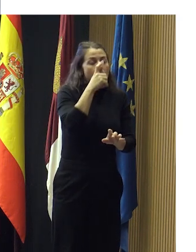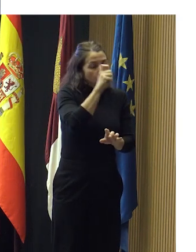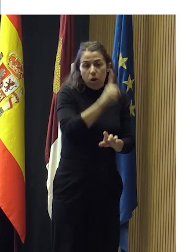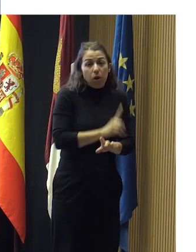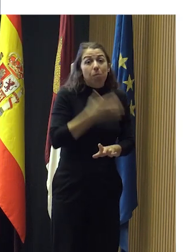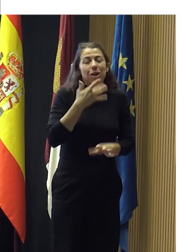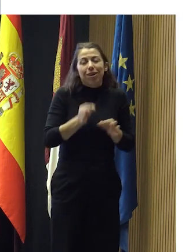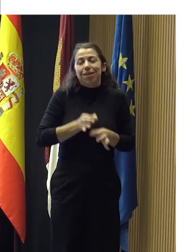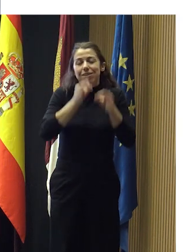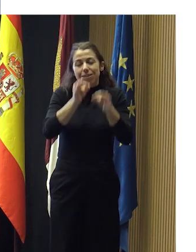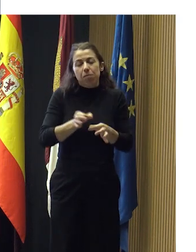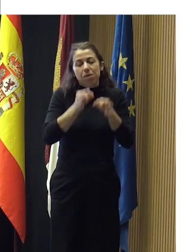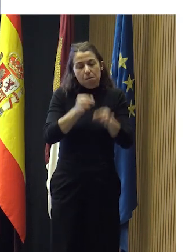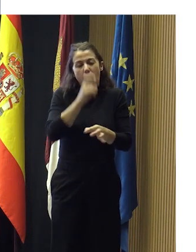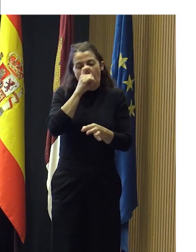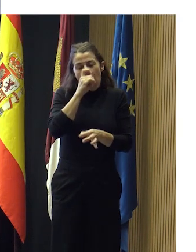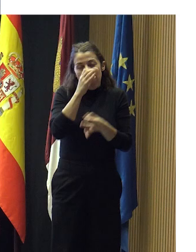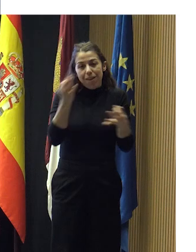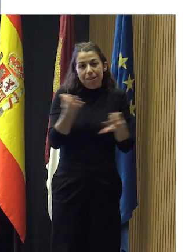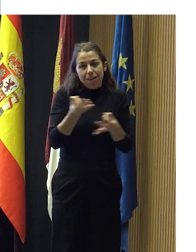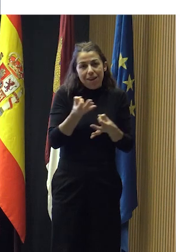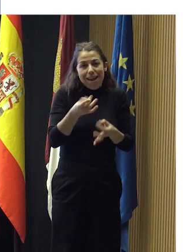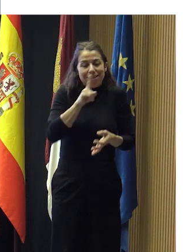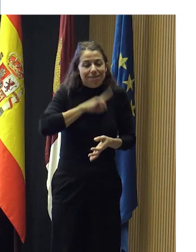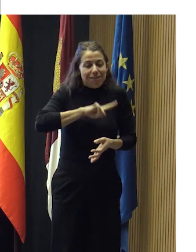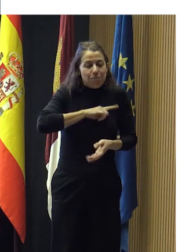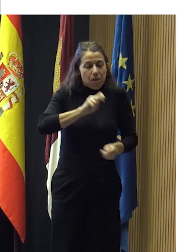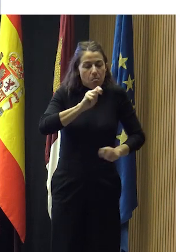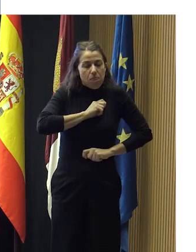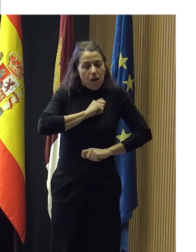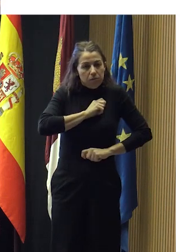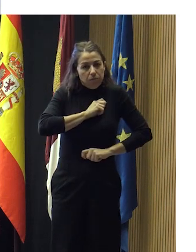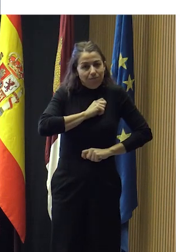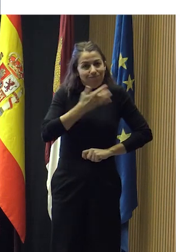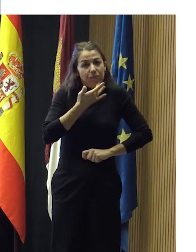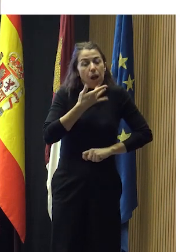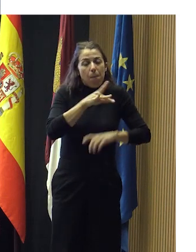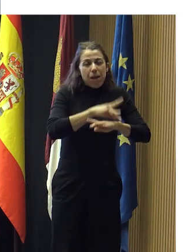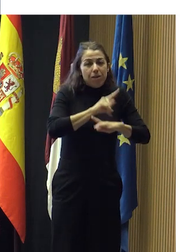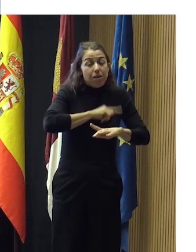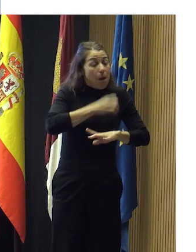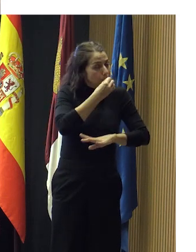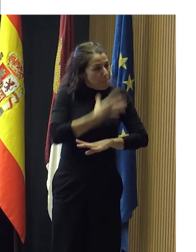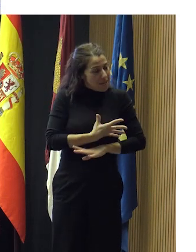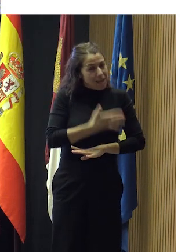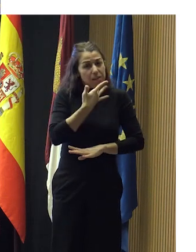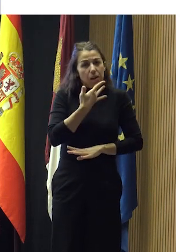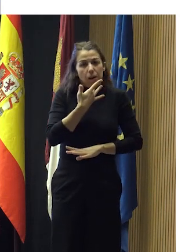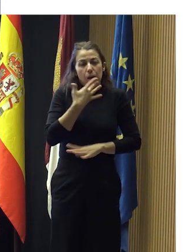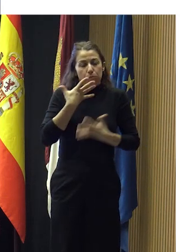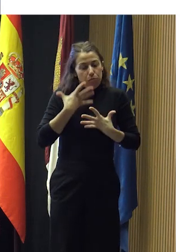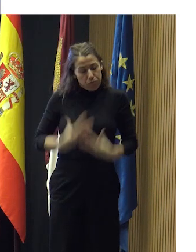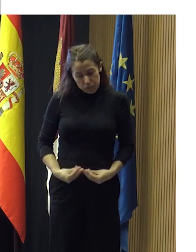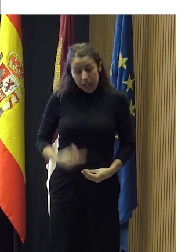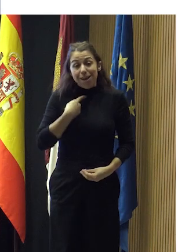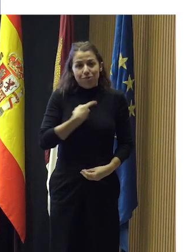Pero de lo que siempre nos acordamos es de lo que nos han hecho sentir en la consulta. Si el médico nos ha hecho sentirnos bien, si hemos salido hechos polvo, eso